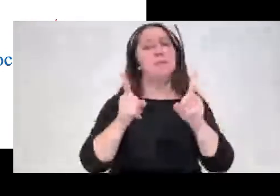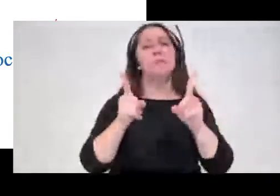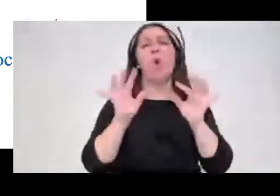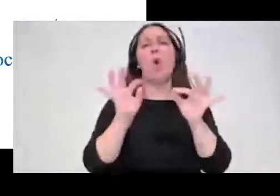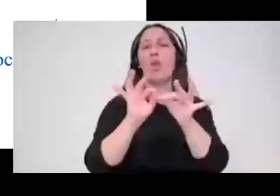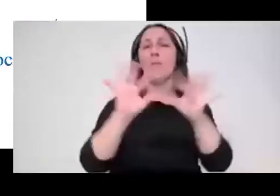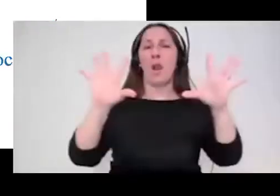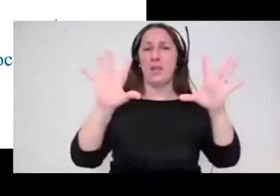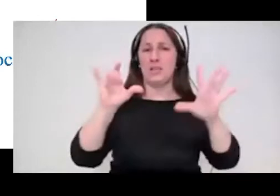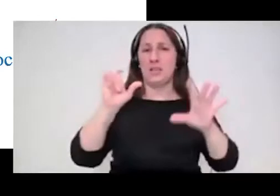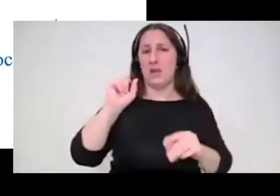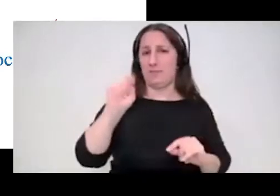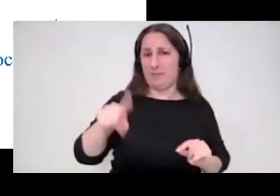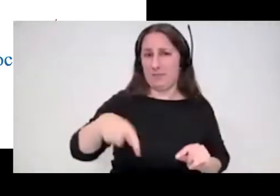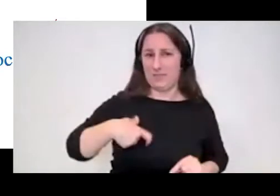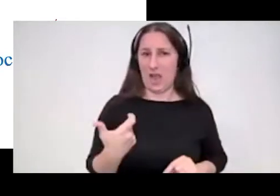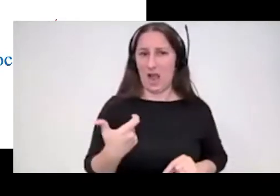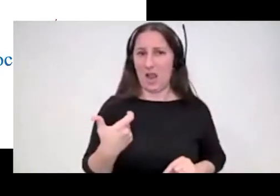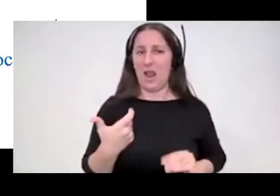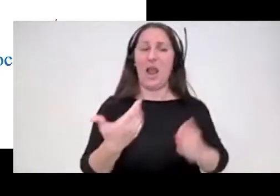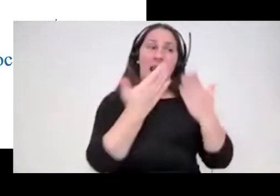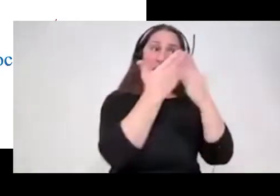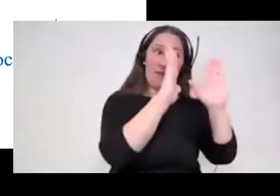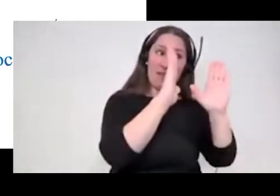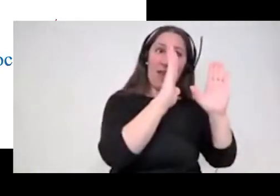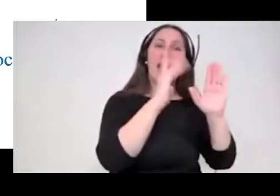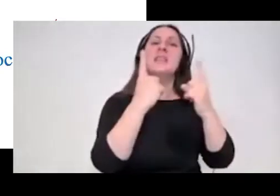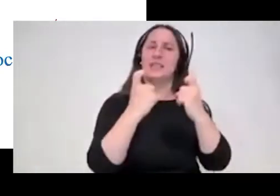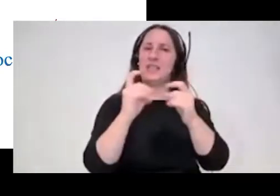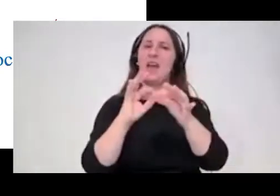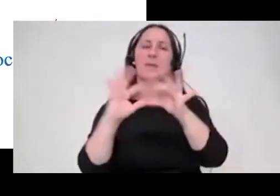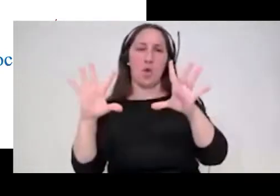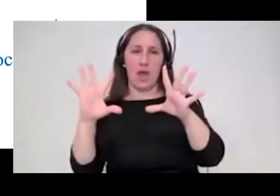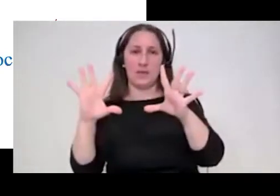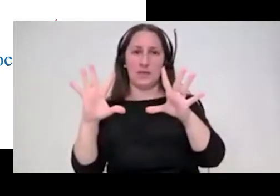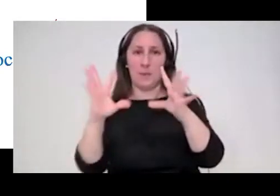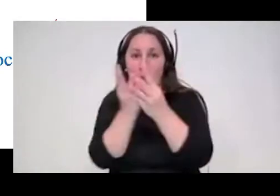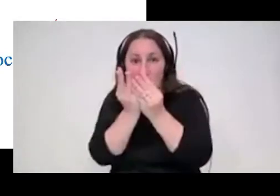La libertad sindical necesita democracia sindical, pero no se agota en la democracia sindical.